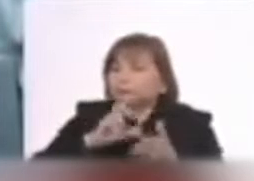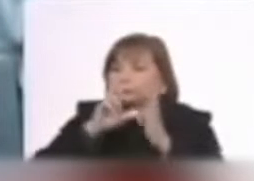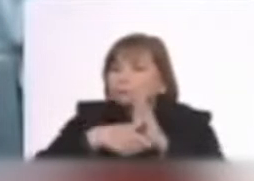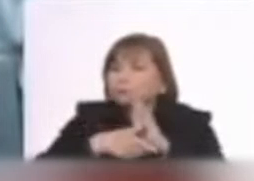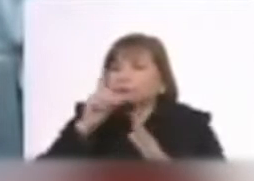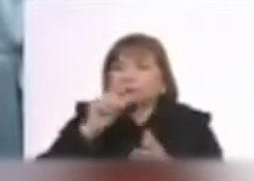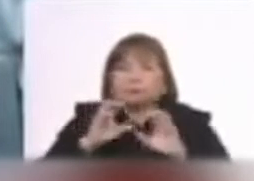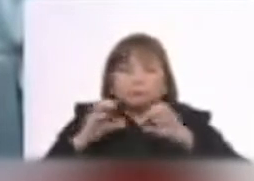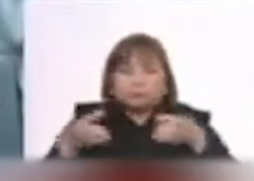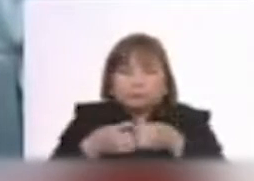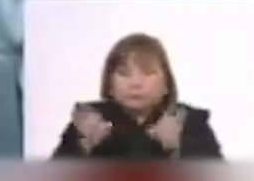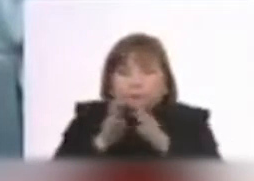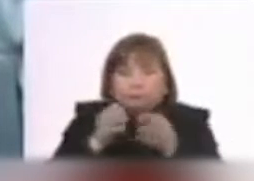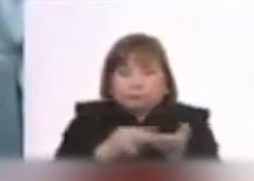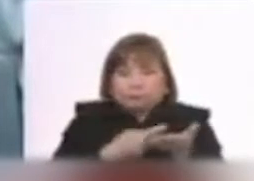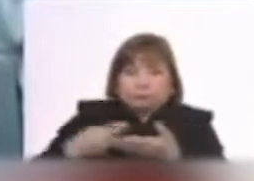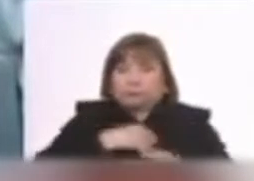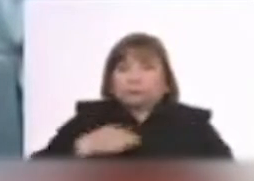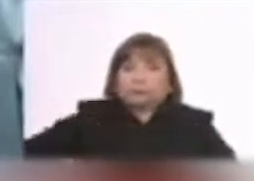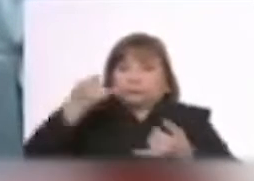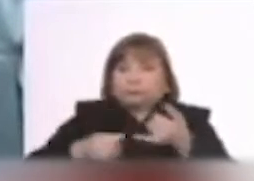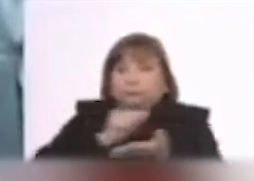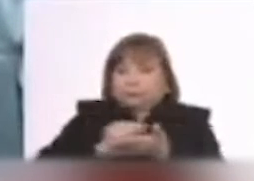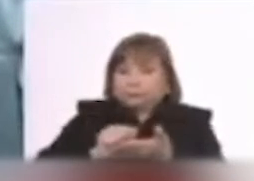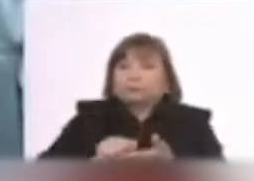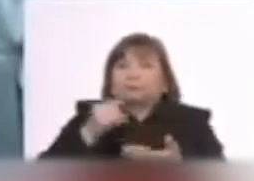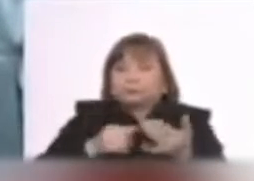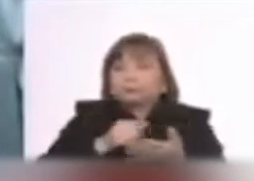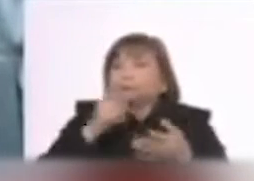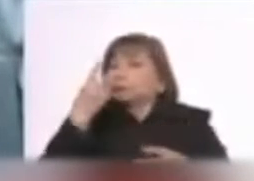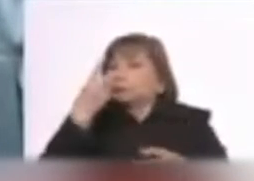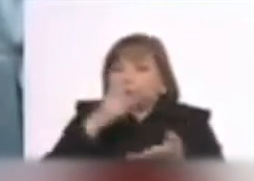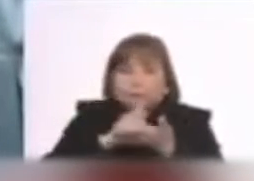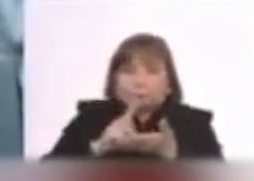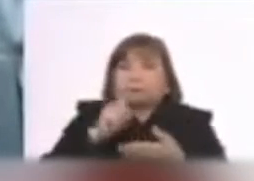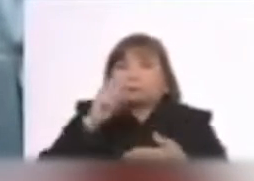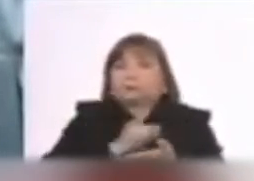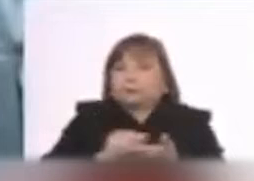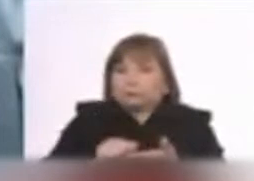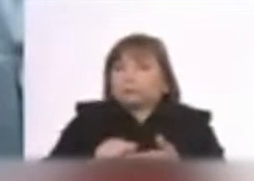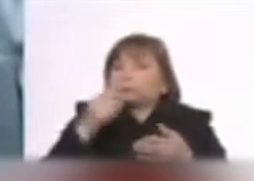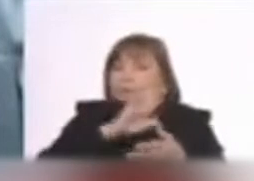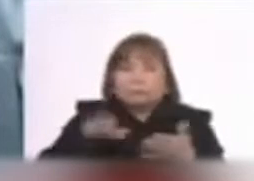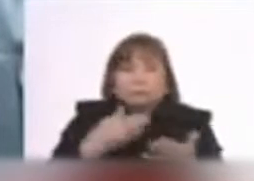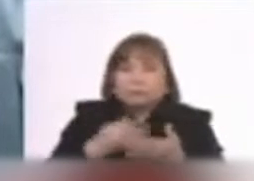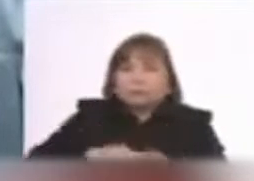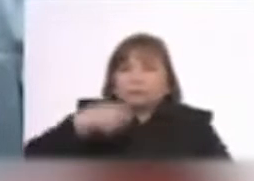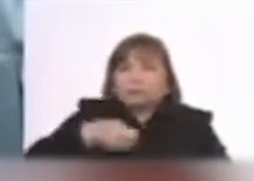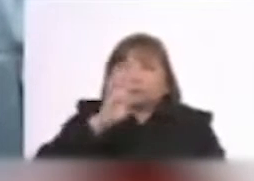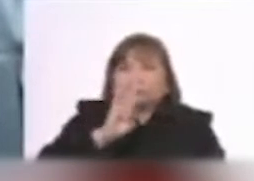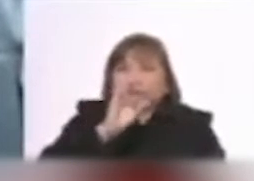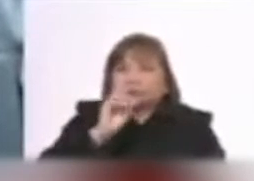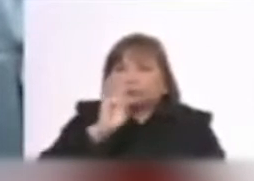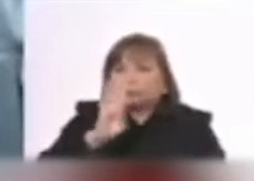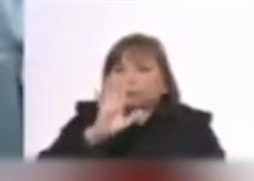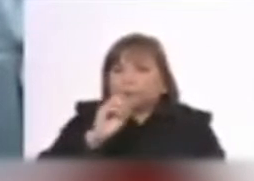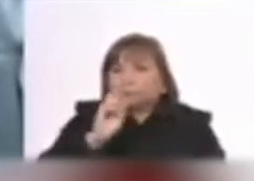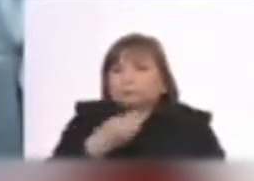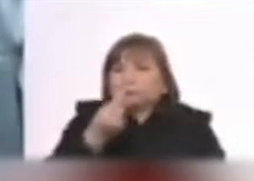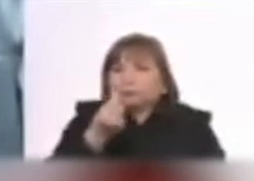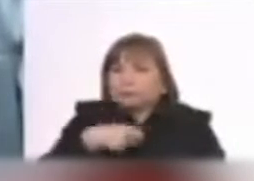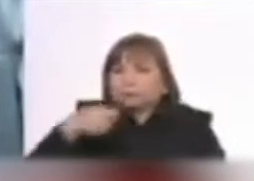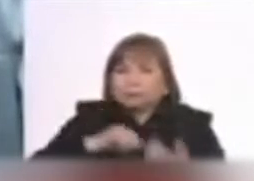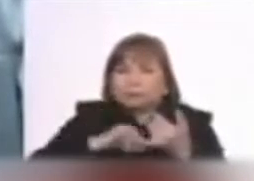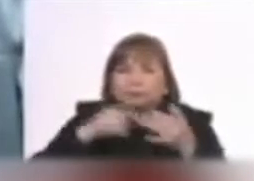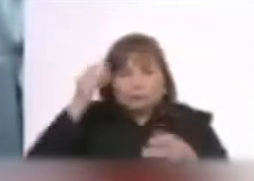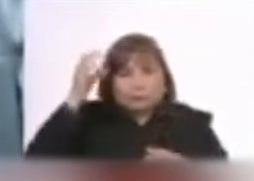cada Consejo de Ministros. Fines de mes, mayormente fines de mes o primera semana de mes. En total, se entregó 450,000 soles